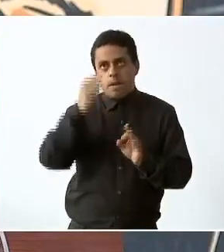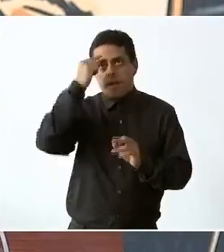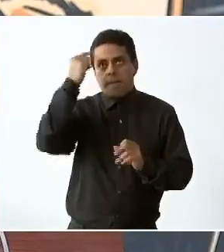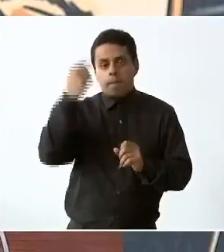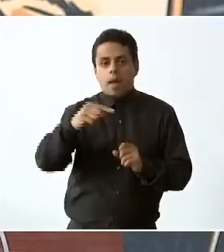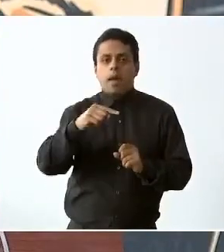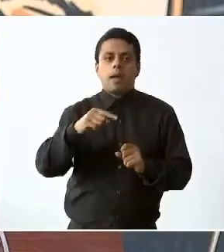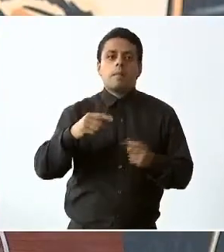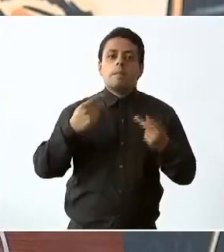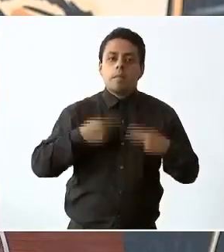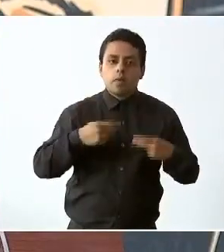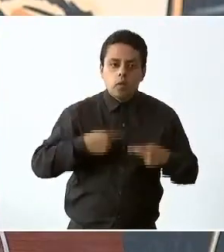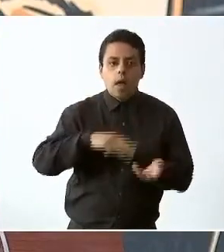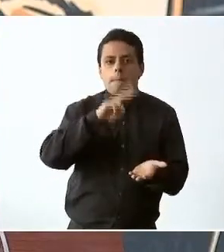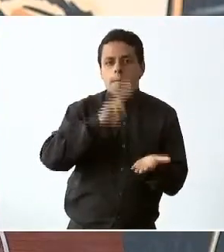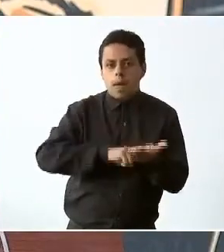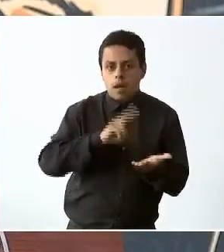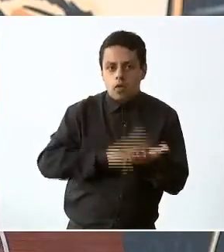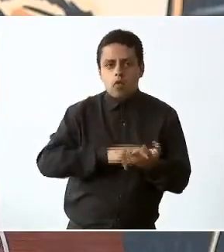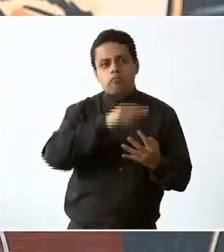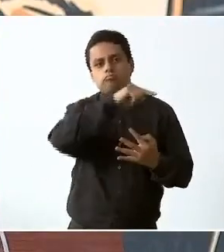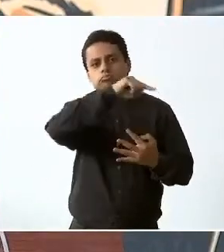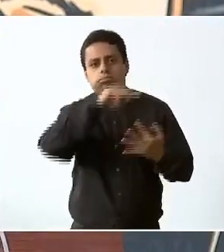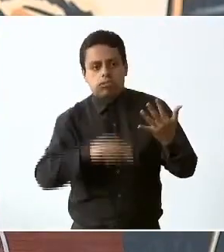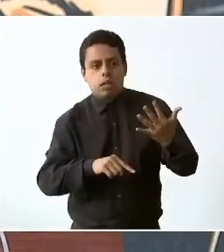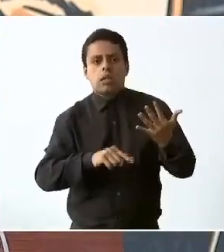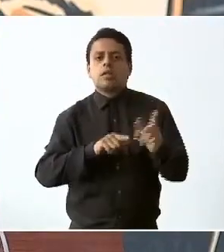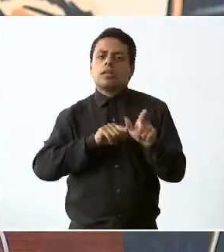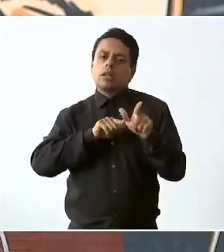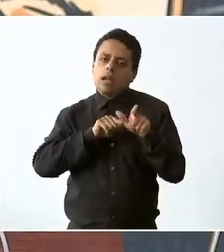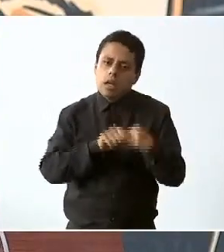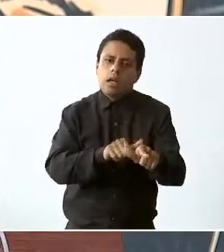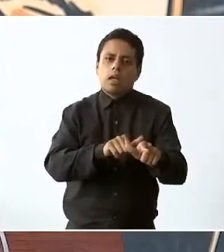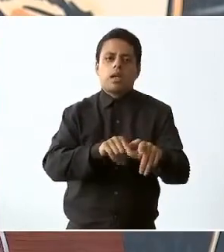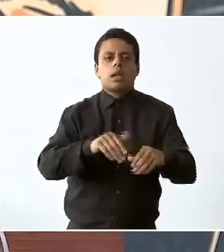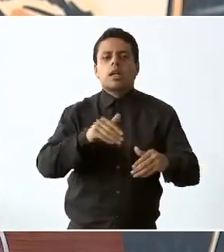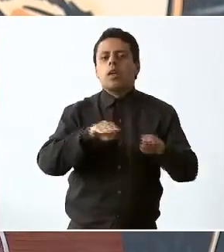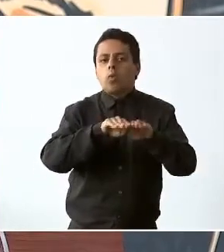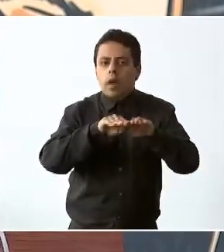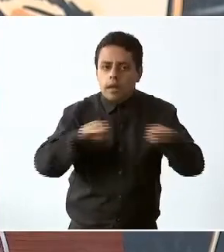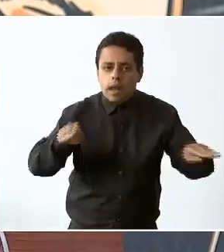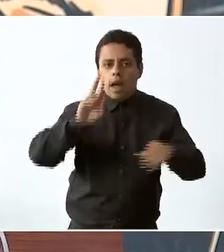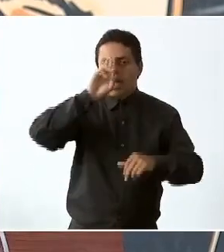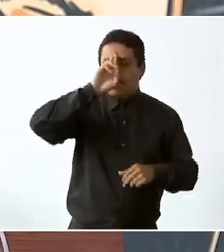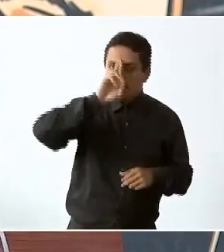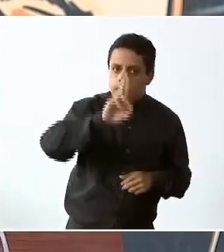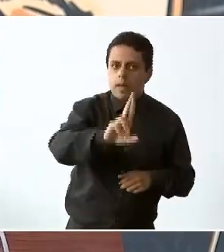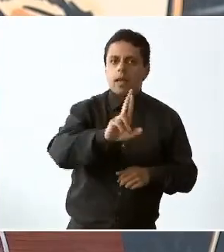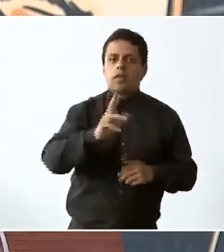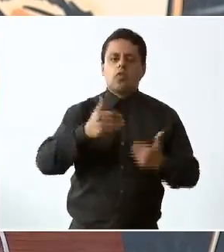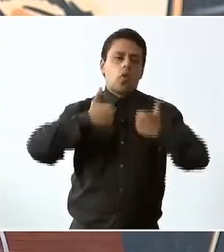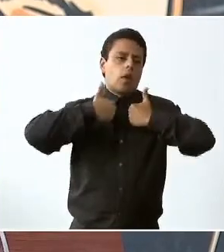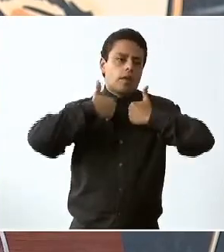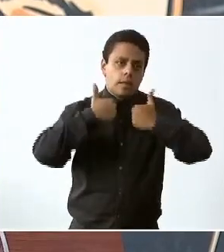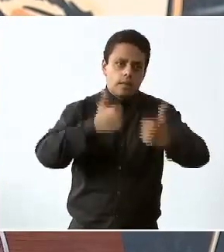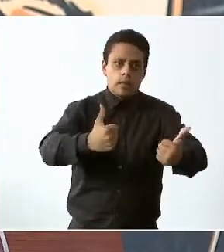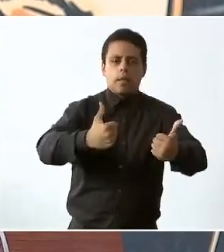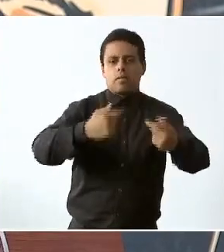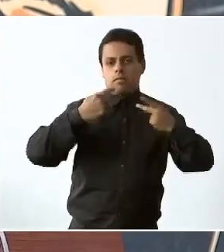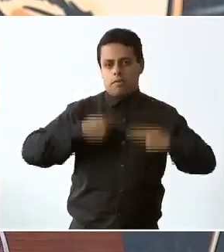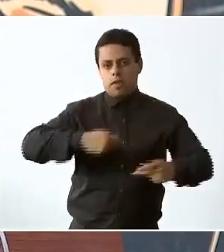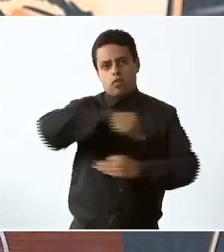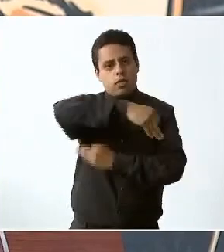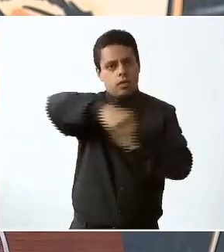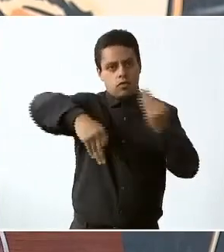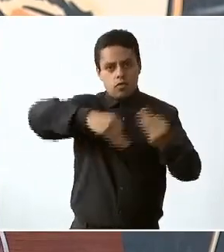los valores de progreso, como apuesta de la libertad, la igualdad, el respeto y el entendimiento entre personas